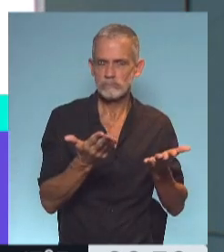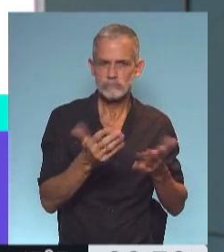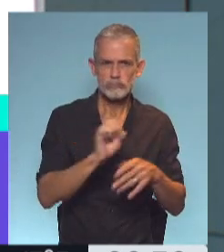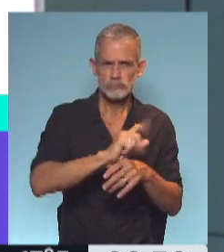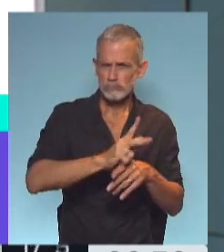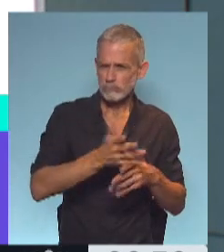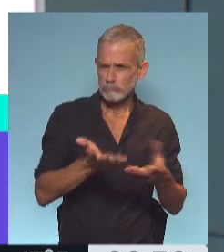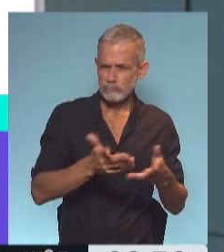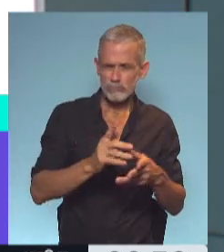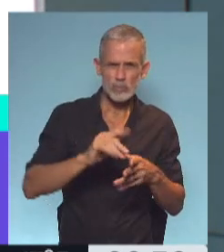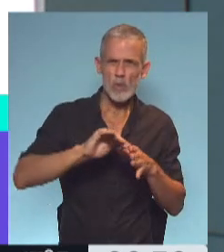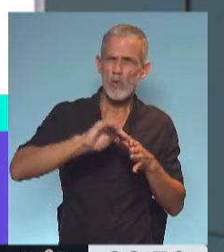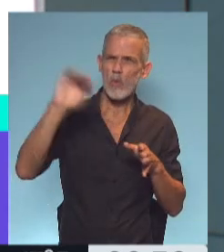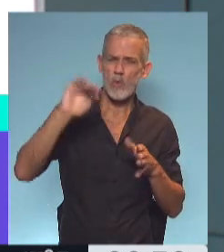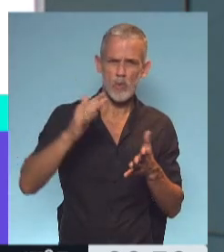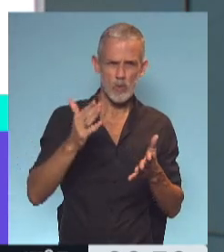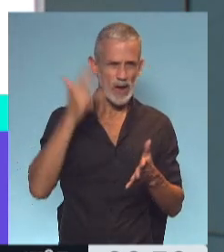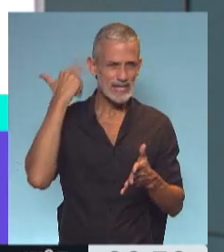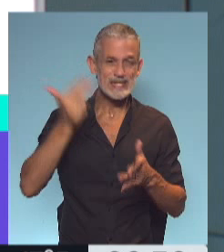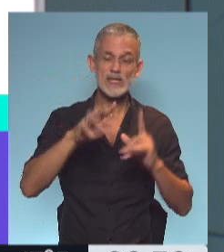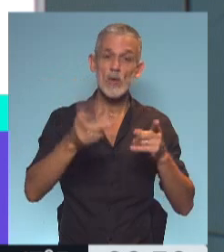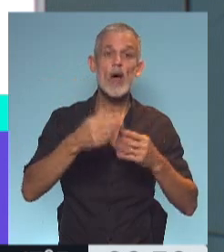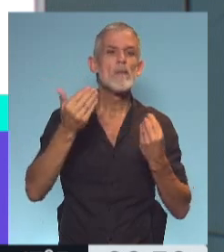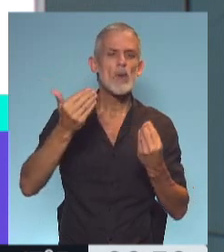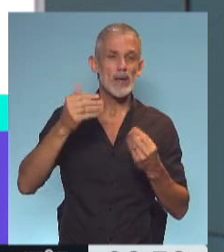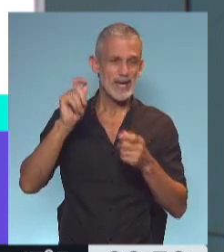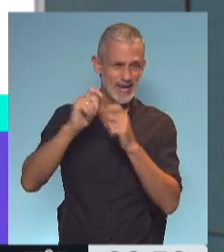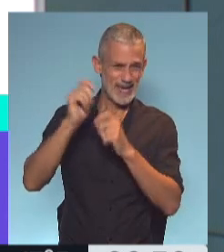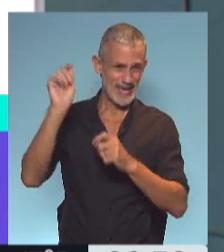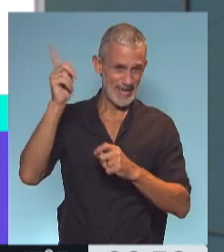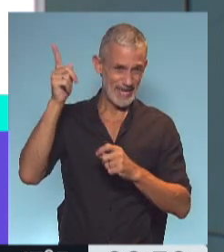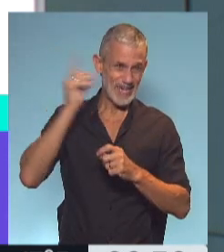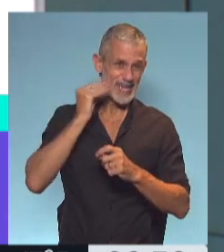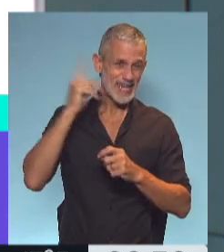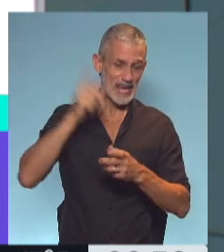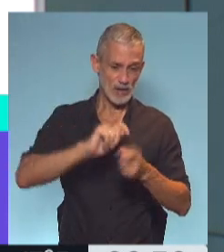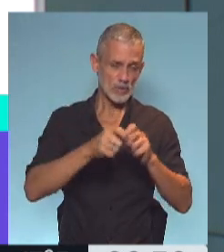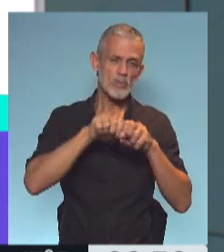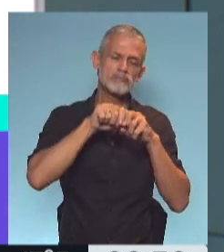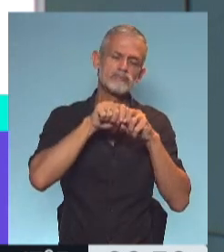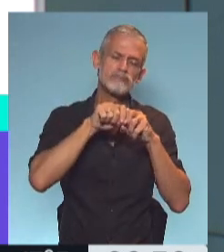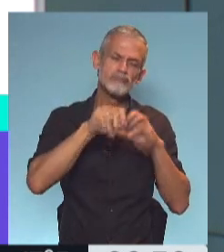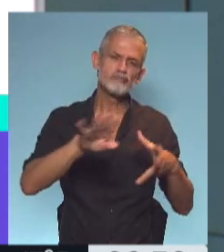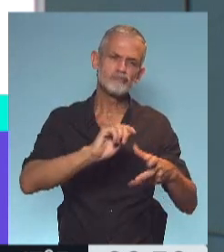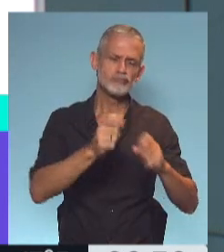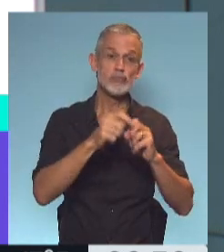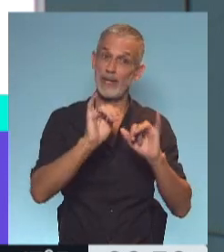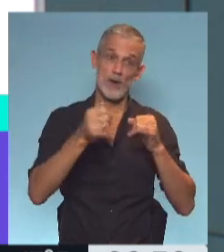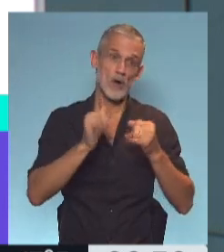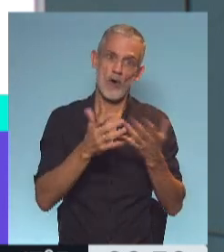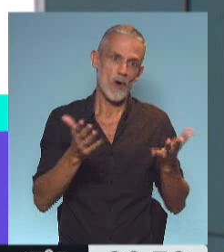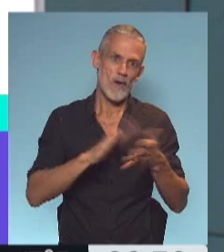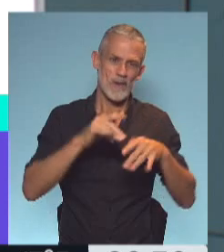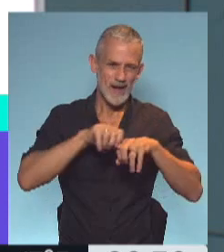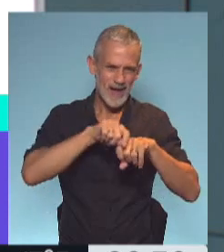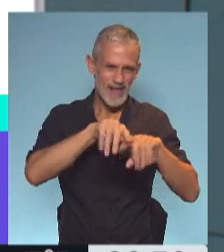nuevos brutal, a expensas fundamentalmente de la variante británica, que está circulando muy poderosamente, y de los jóvenes. Por lo